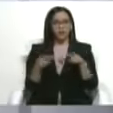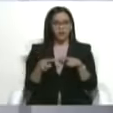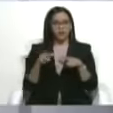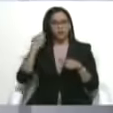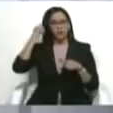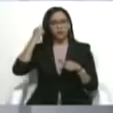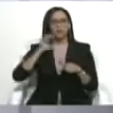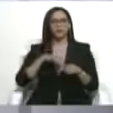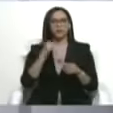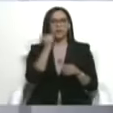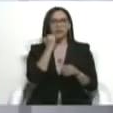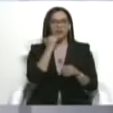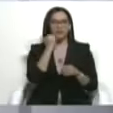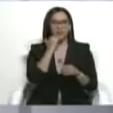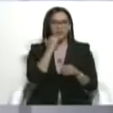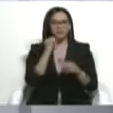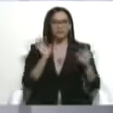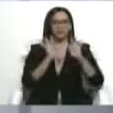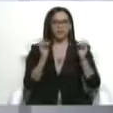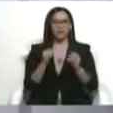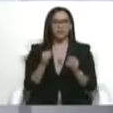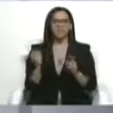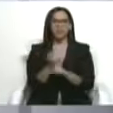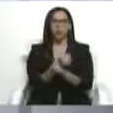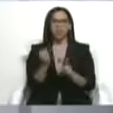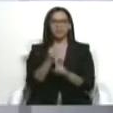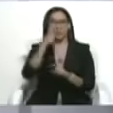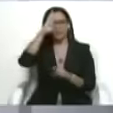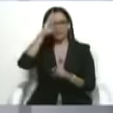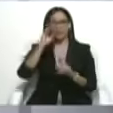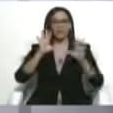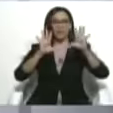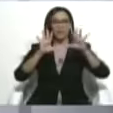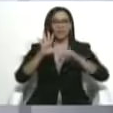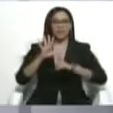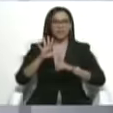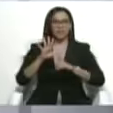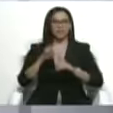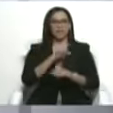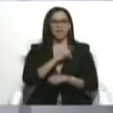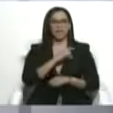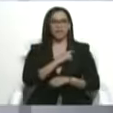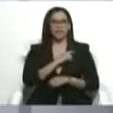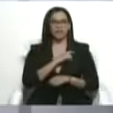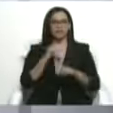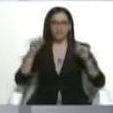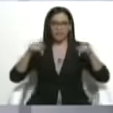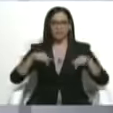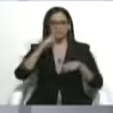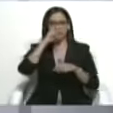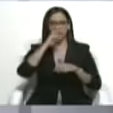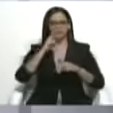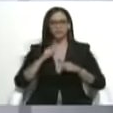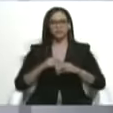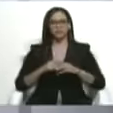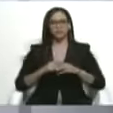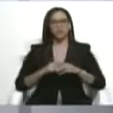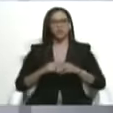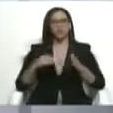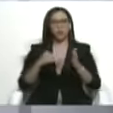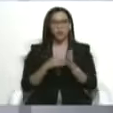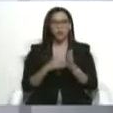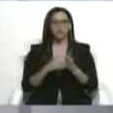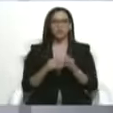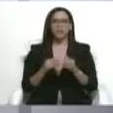una manifestación de carácter violento en Barinas el 15 de enero del presente año y contra él